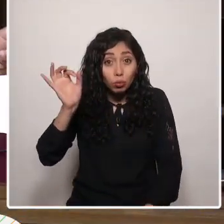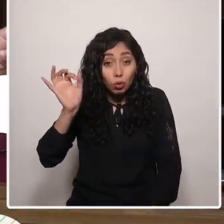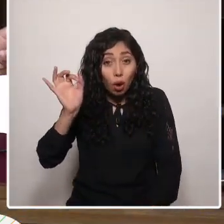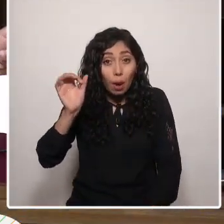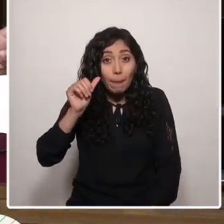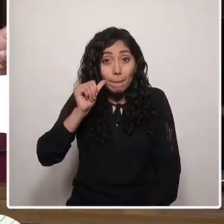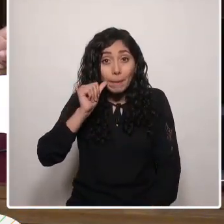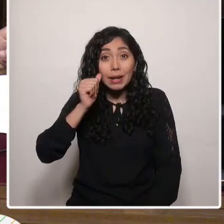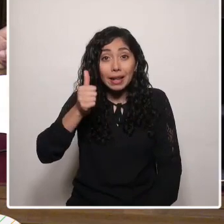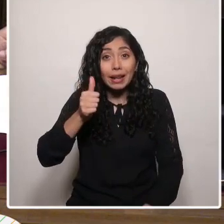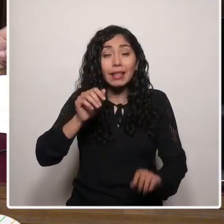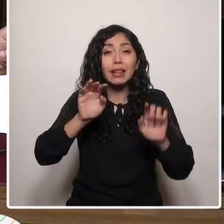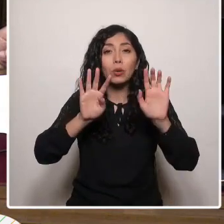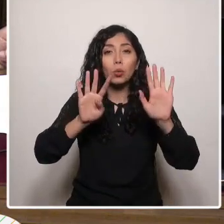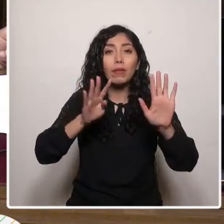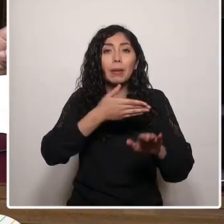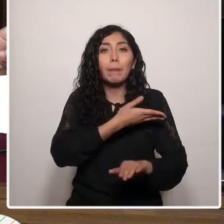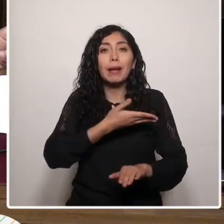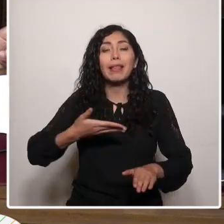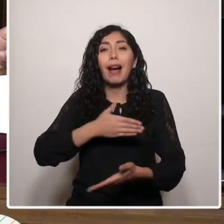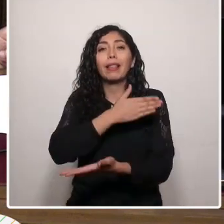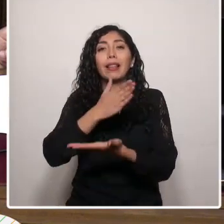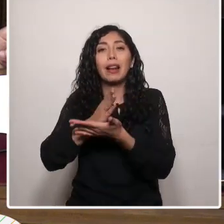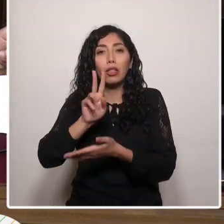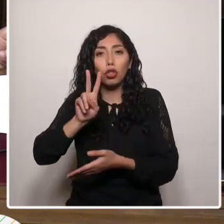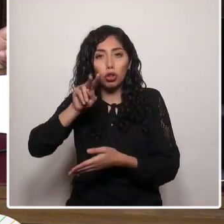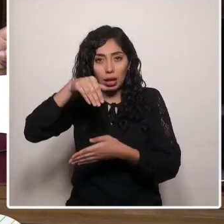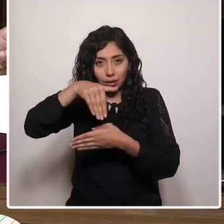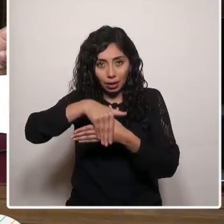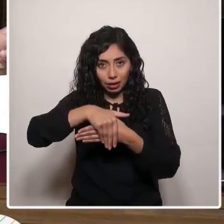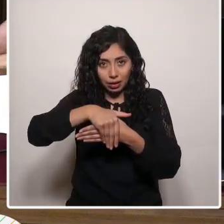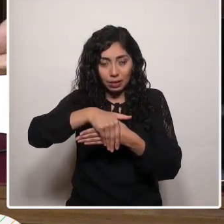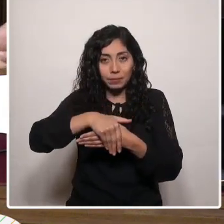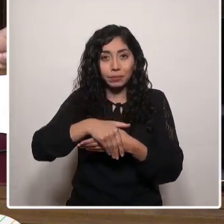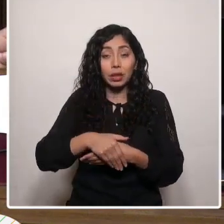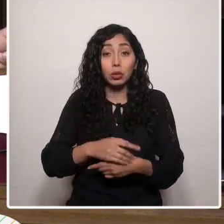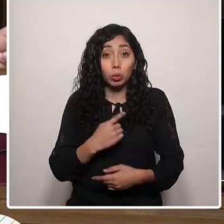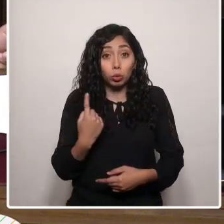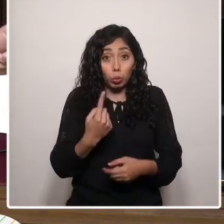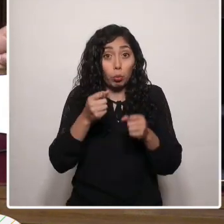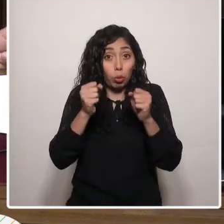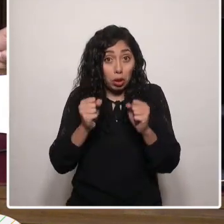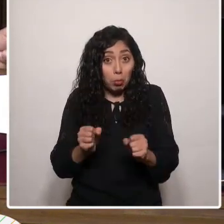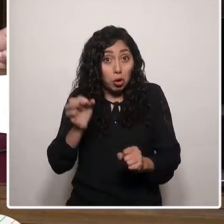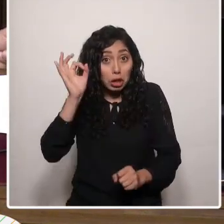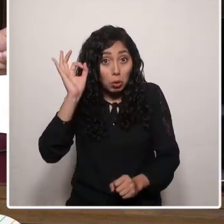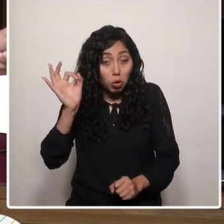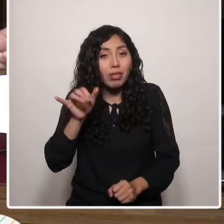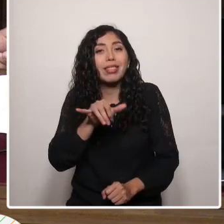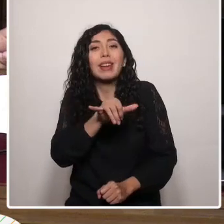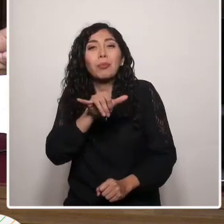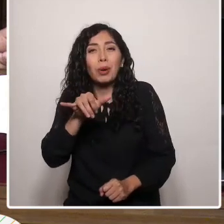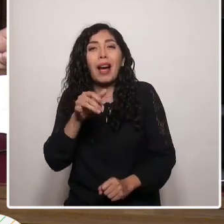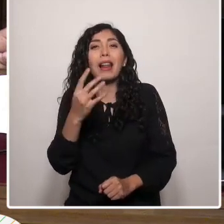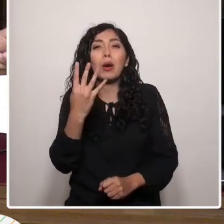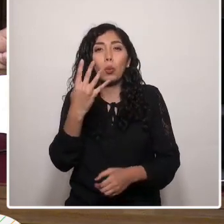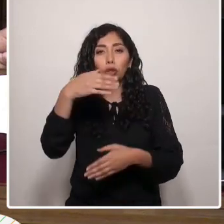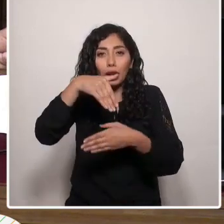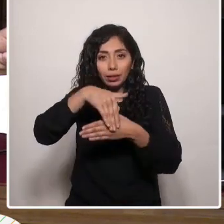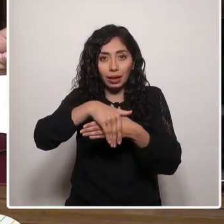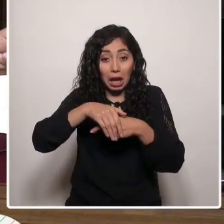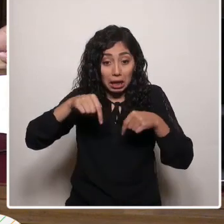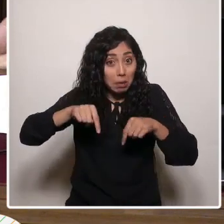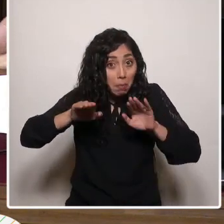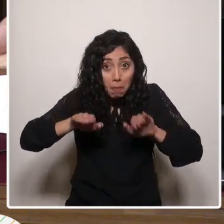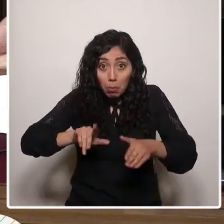de 9:30 a 14 horas, de manera que nosotros podríamos juntarnos a las 16 aquí mismo.